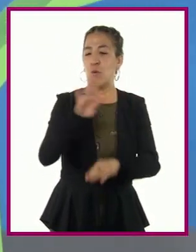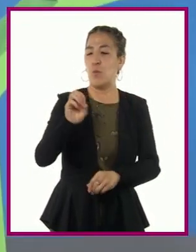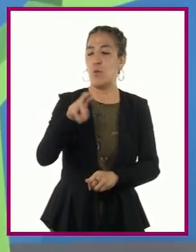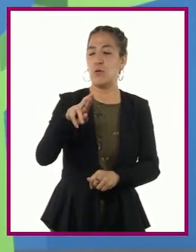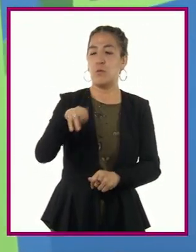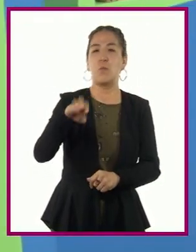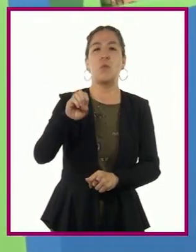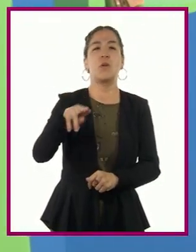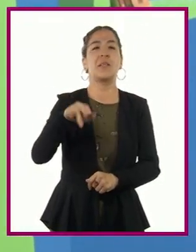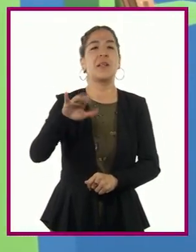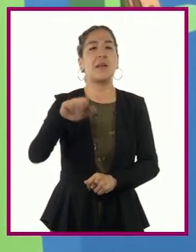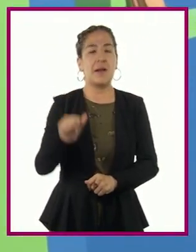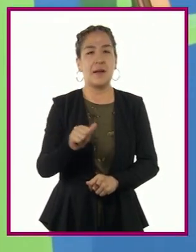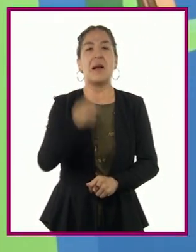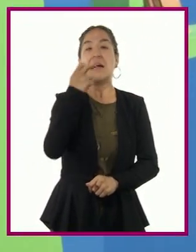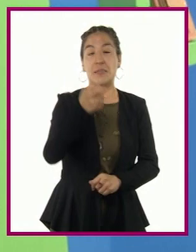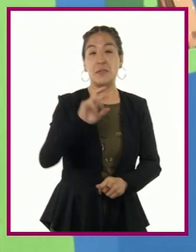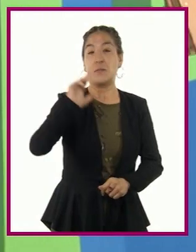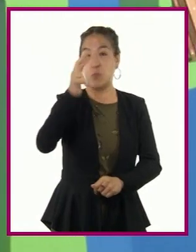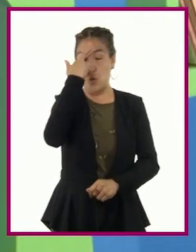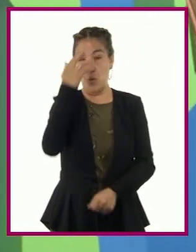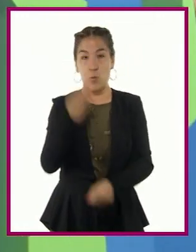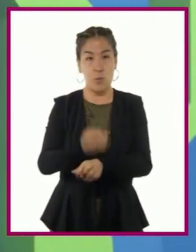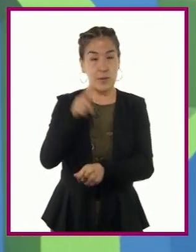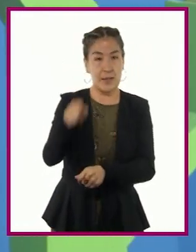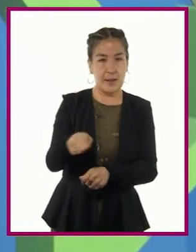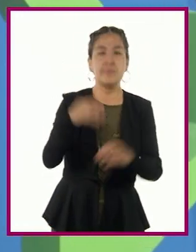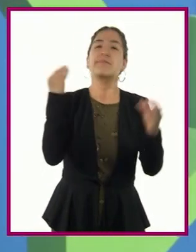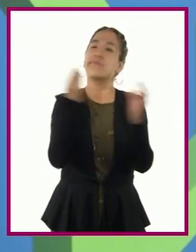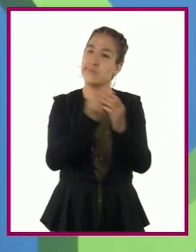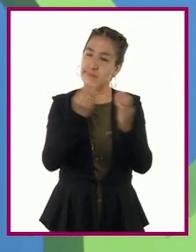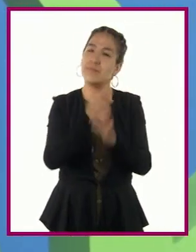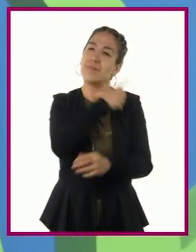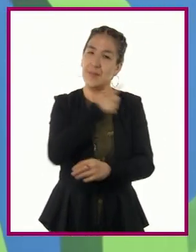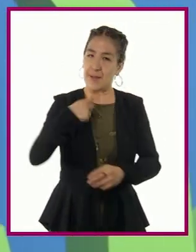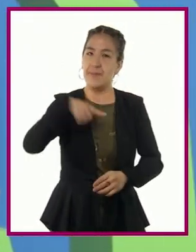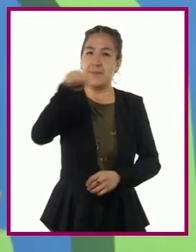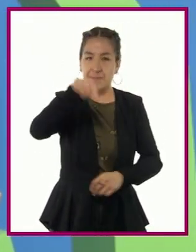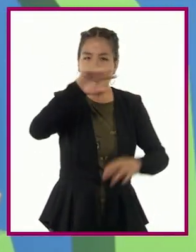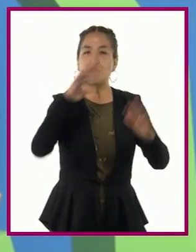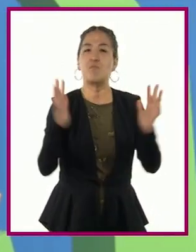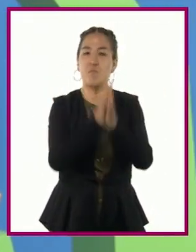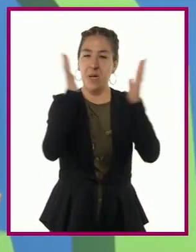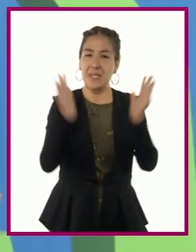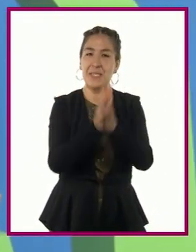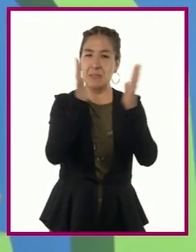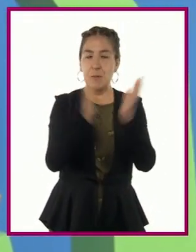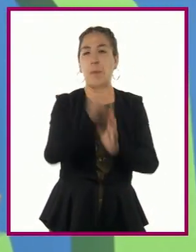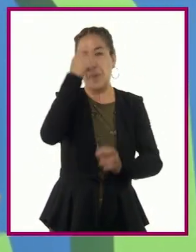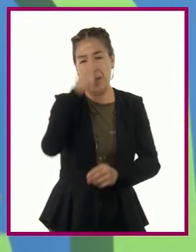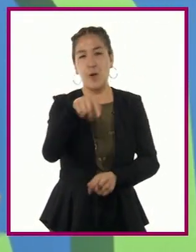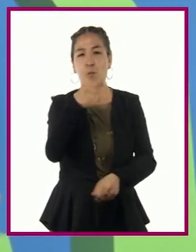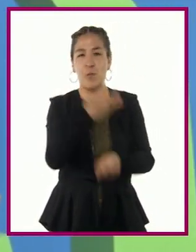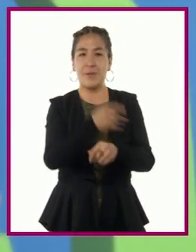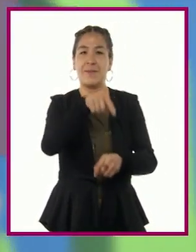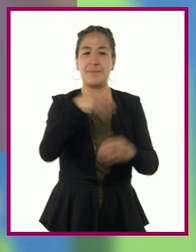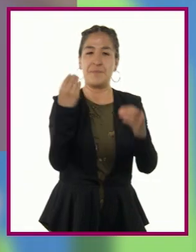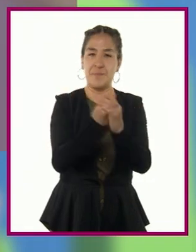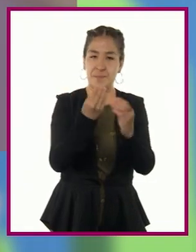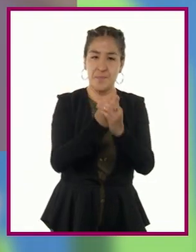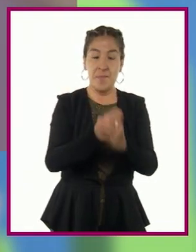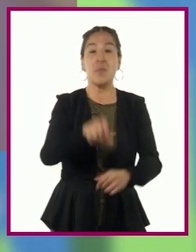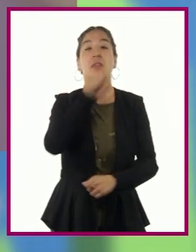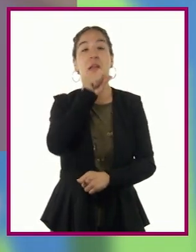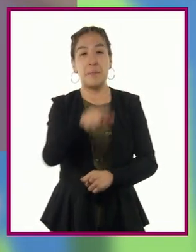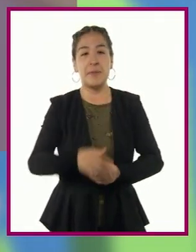Antes de iniciar, les recuerdo que es importante que participen en las actividades planteadas a lo largo de la sesión.